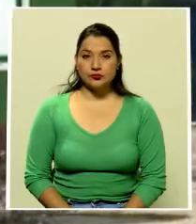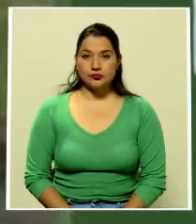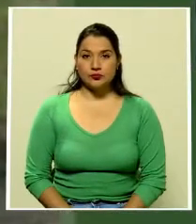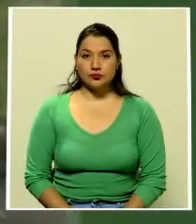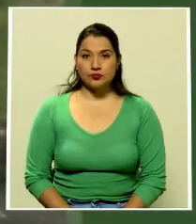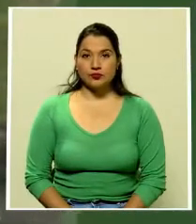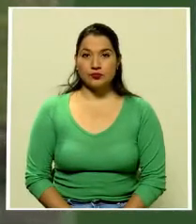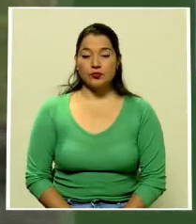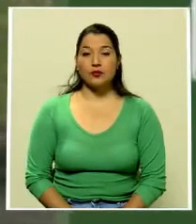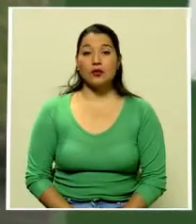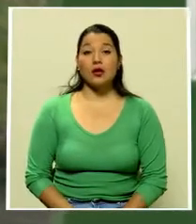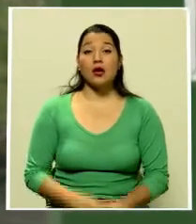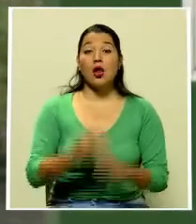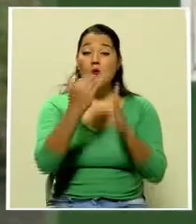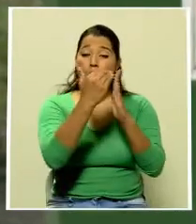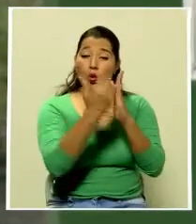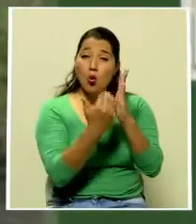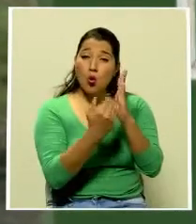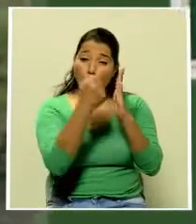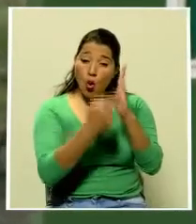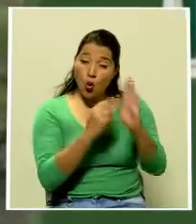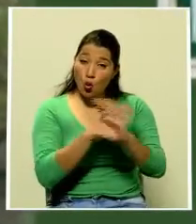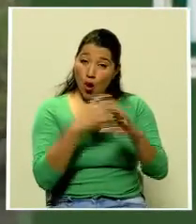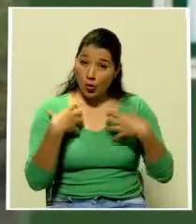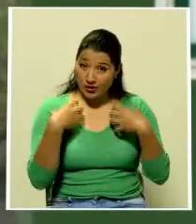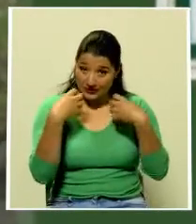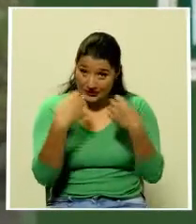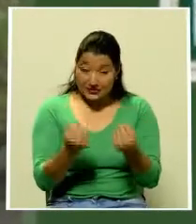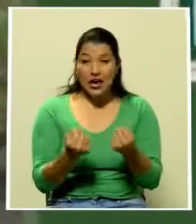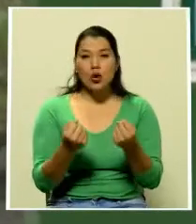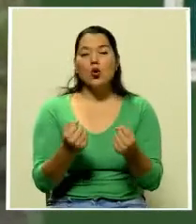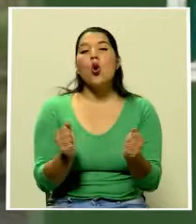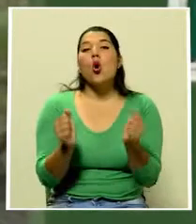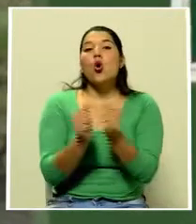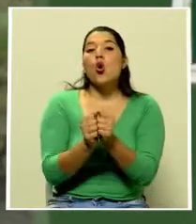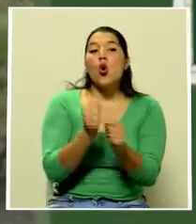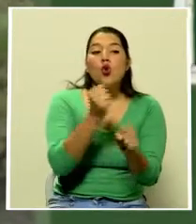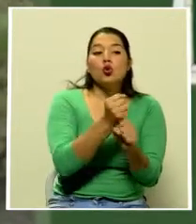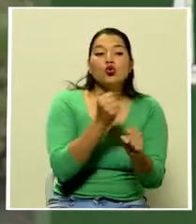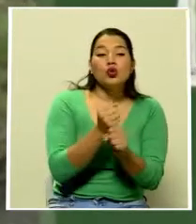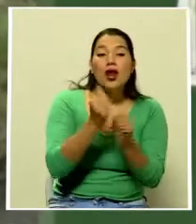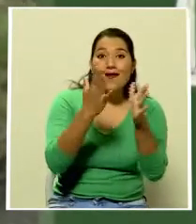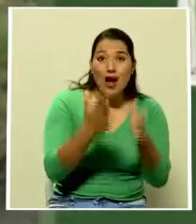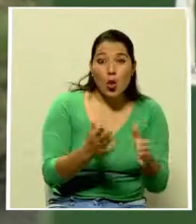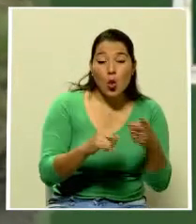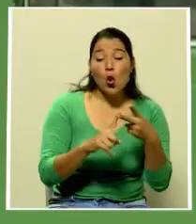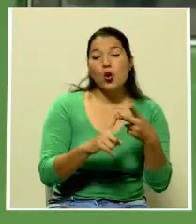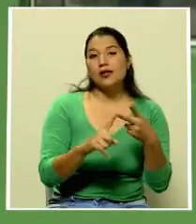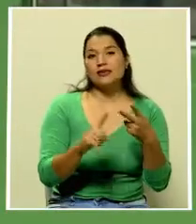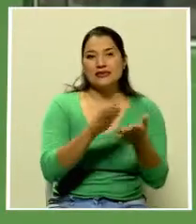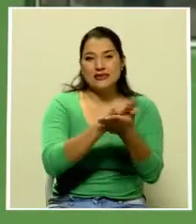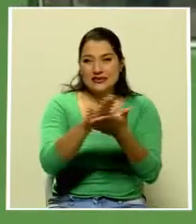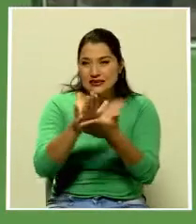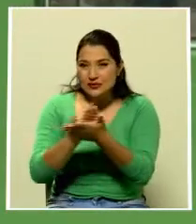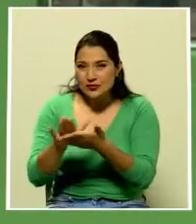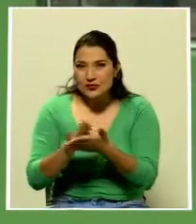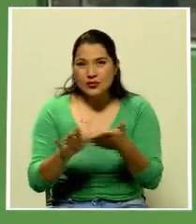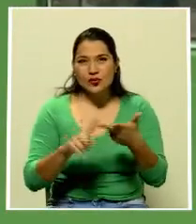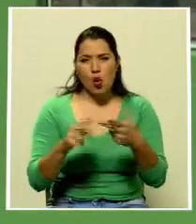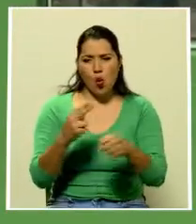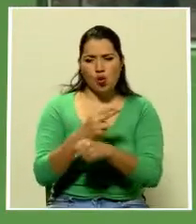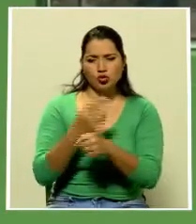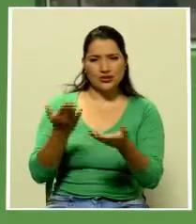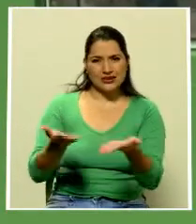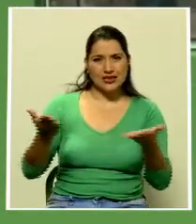Las medidas de distanciamiento entre colaboradores, higiene, limpieza y desinfección, equipo de protección personal,